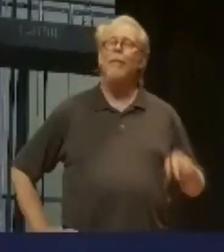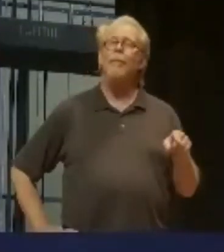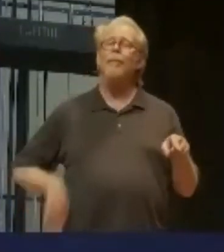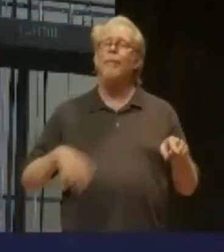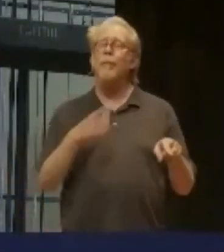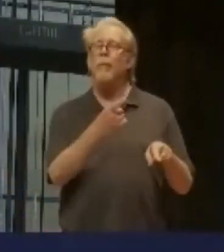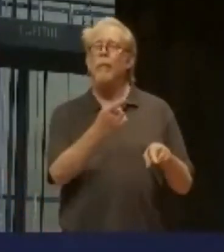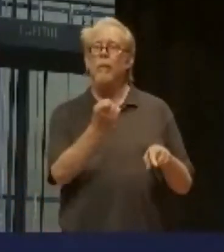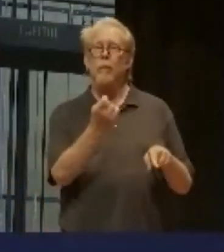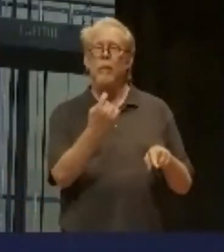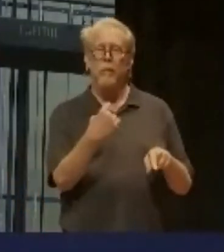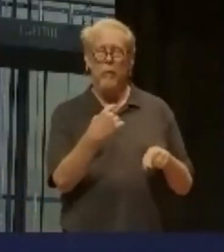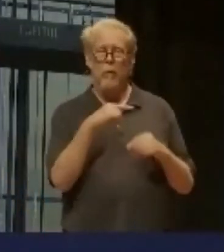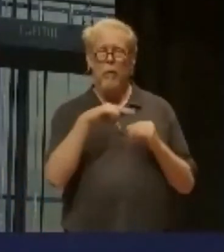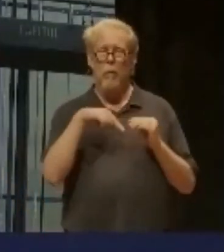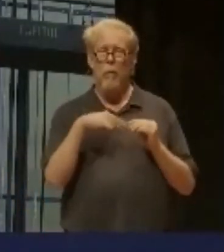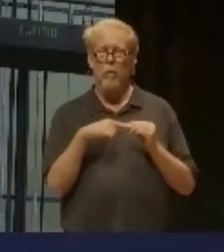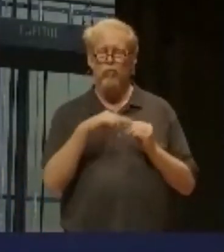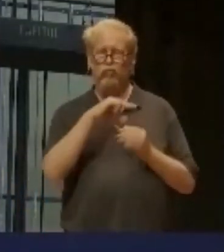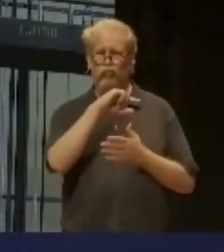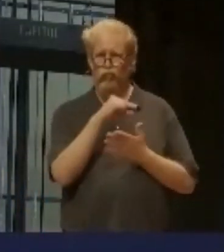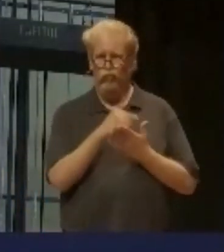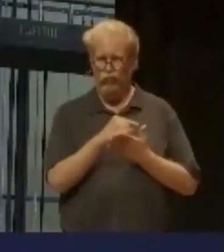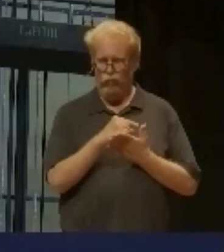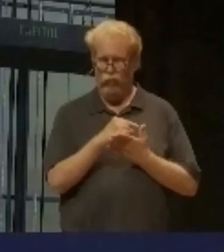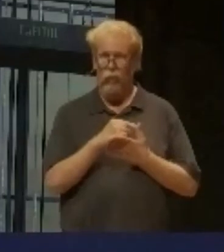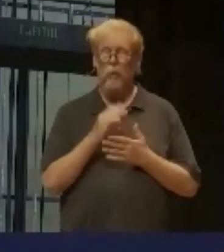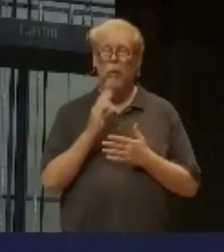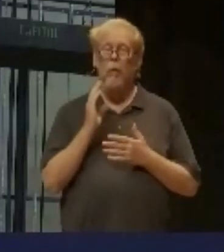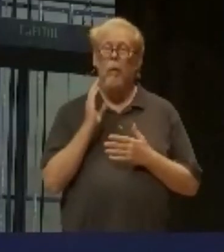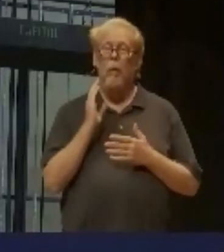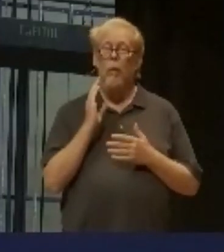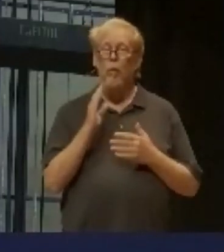Y la pregunta es en cuanto a la graduación.